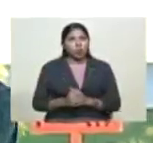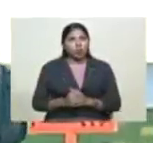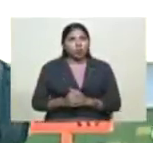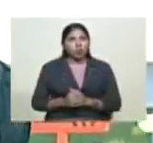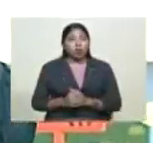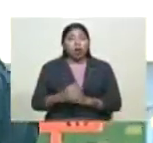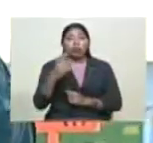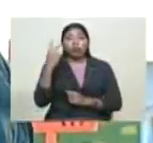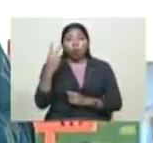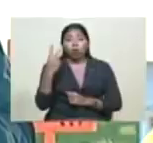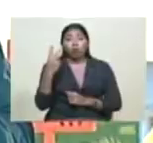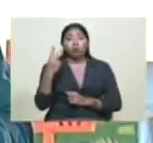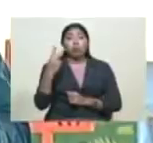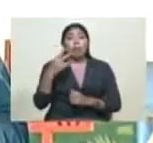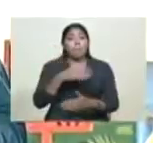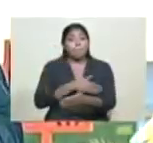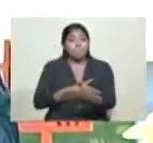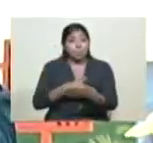viviendas